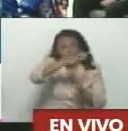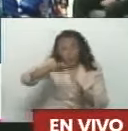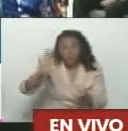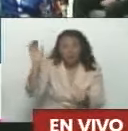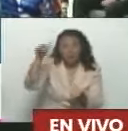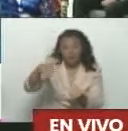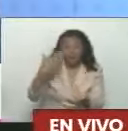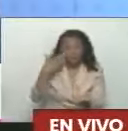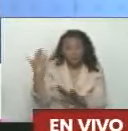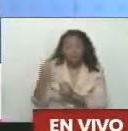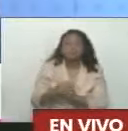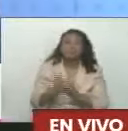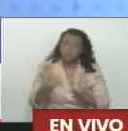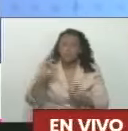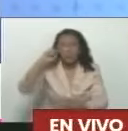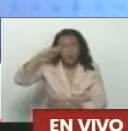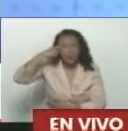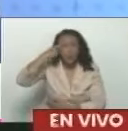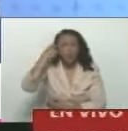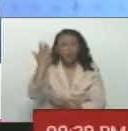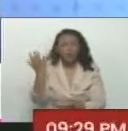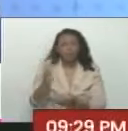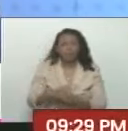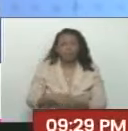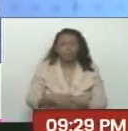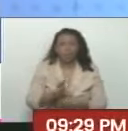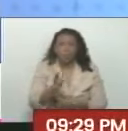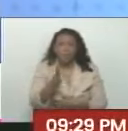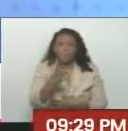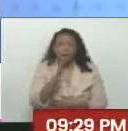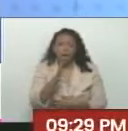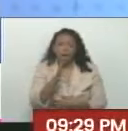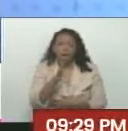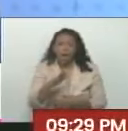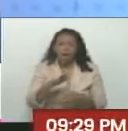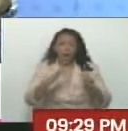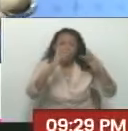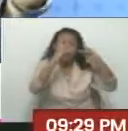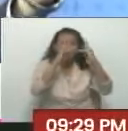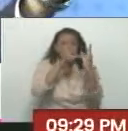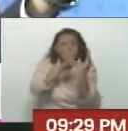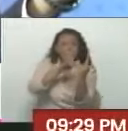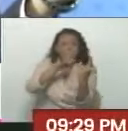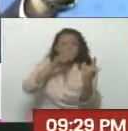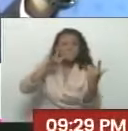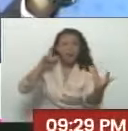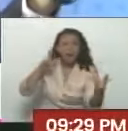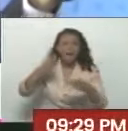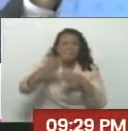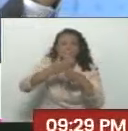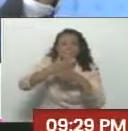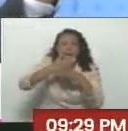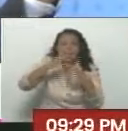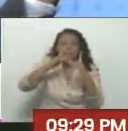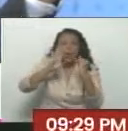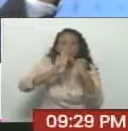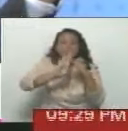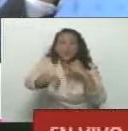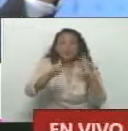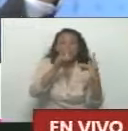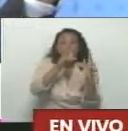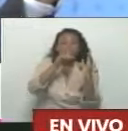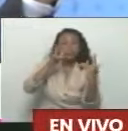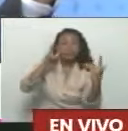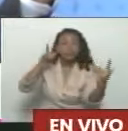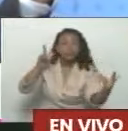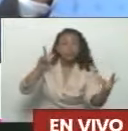Había, lo recuerdo todavía, había como un malecón viejo. Y al final del malecón